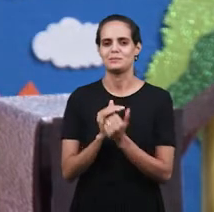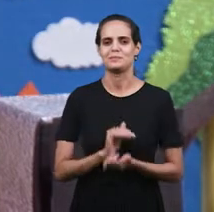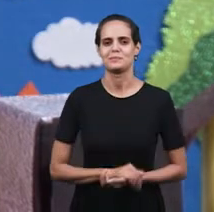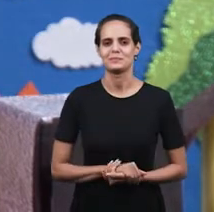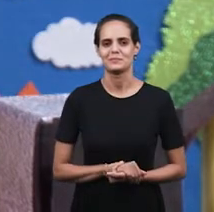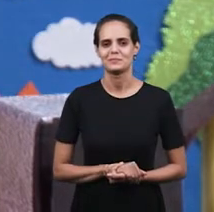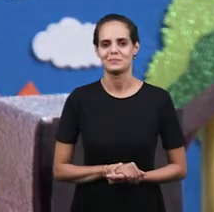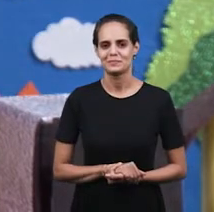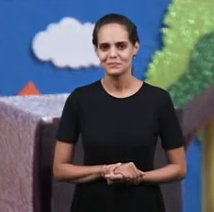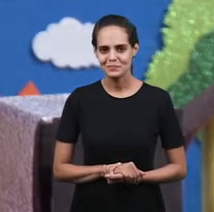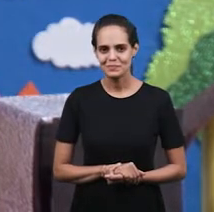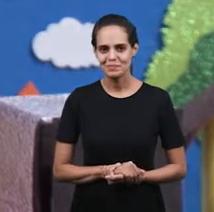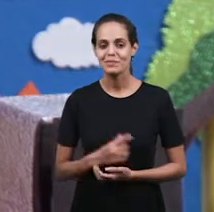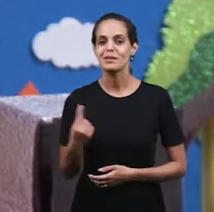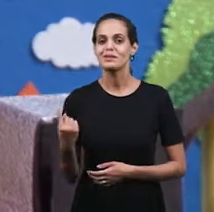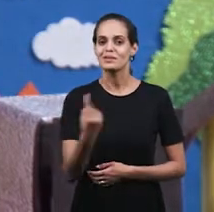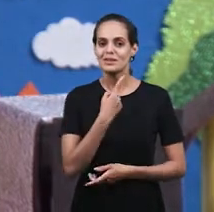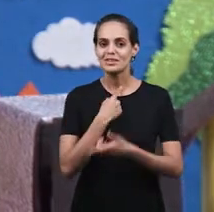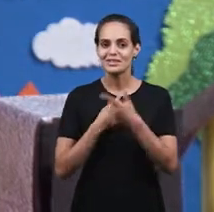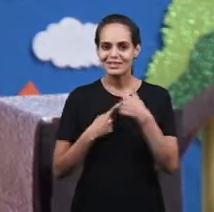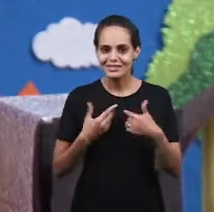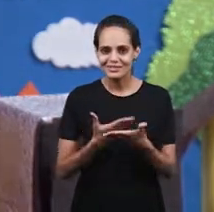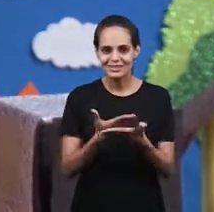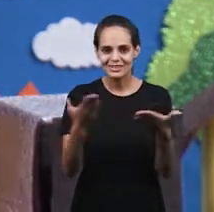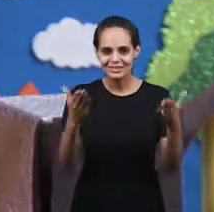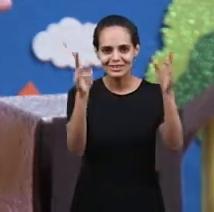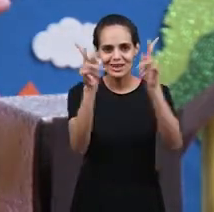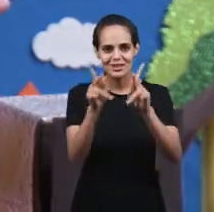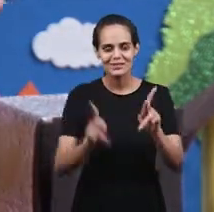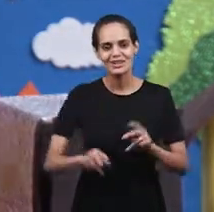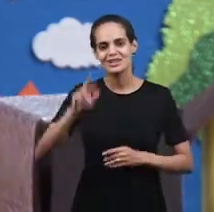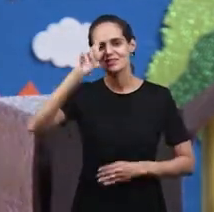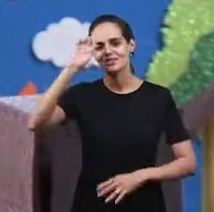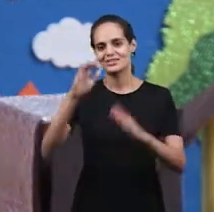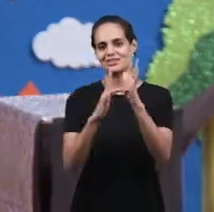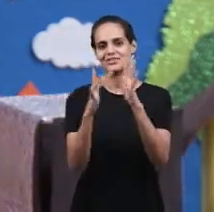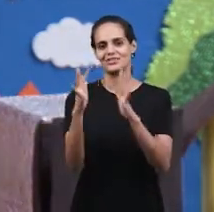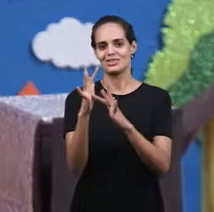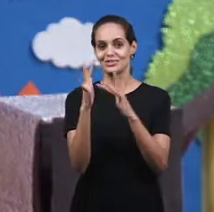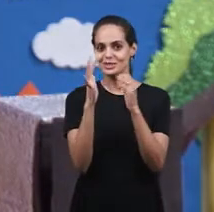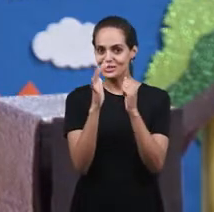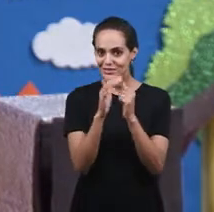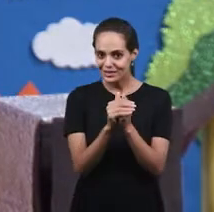Jesús. Amén. Nosotros deseamos a todos la paz del